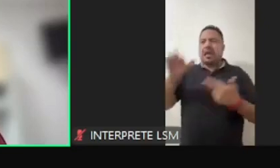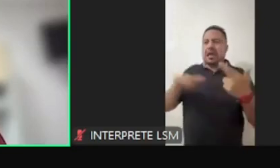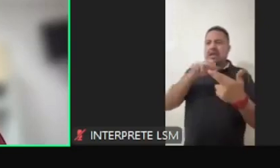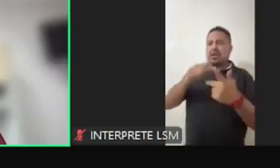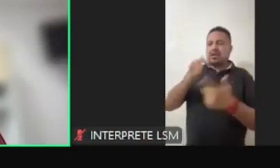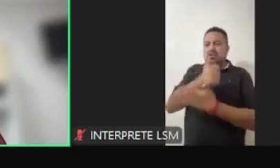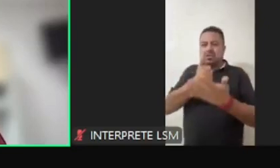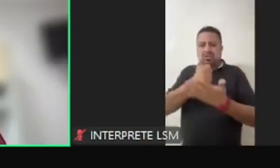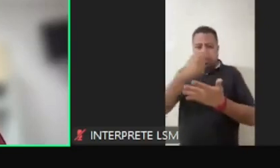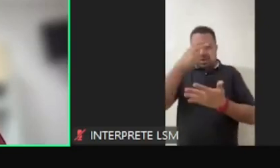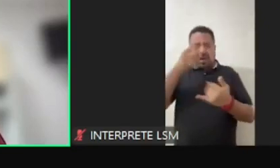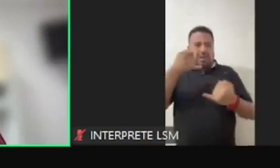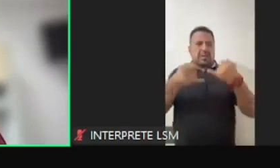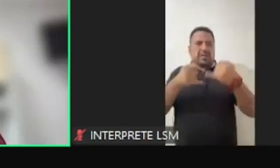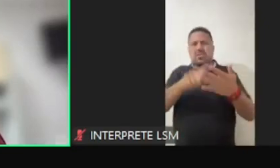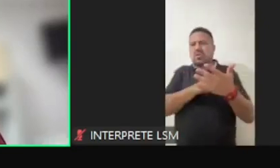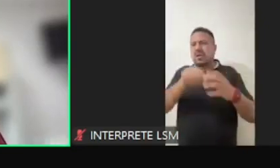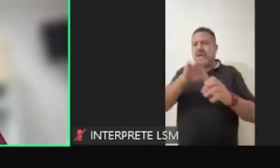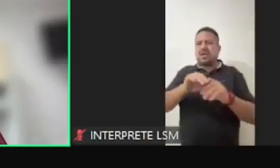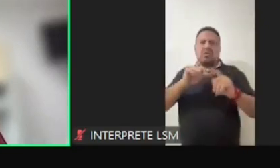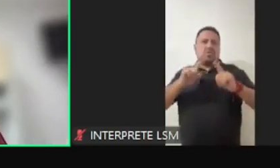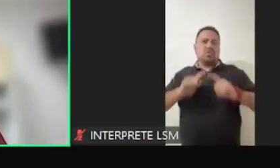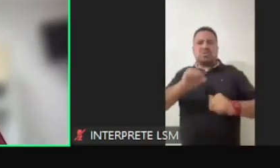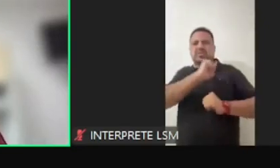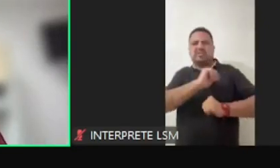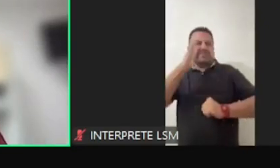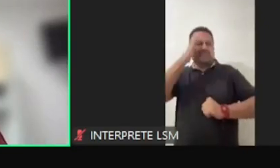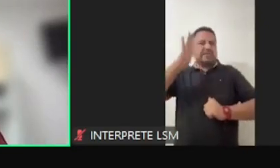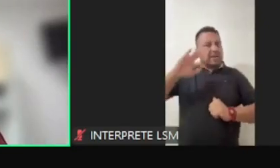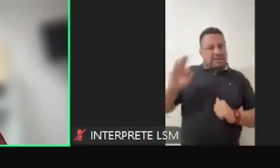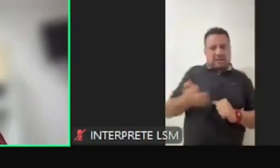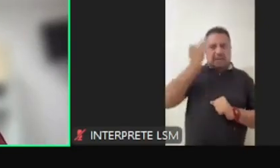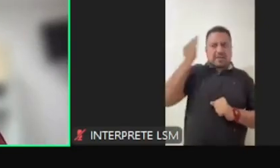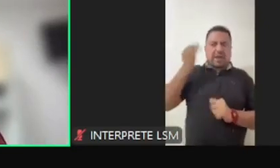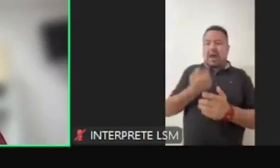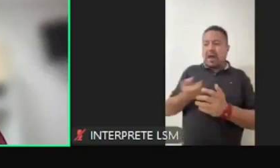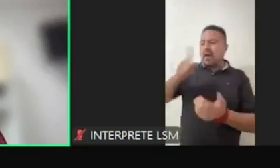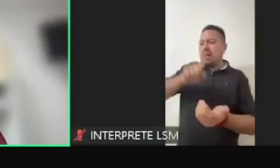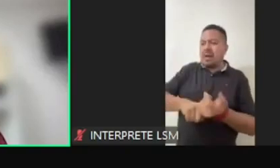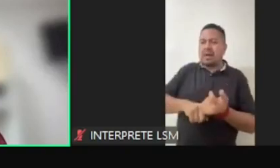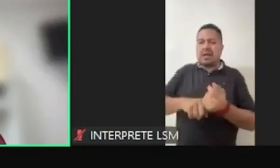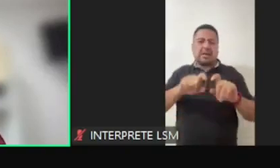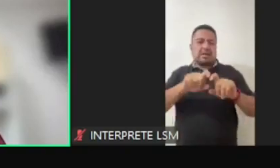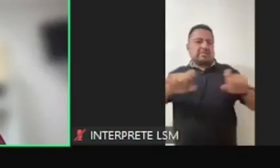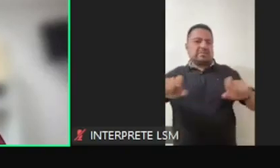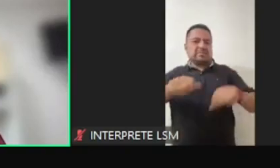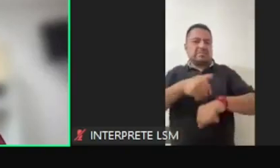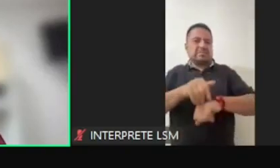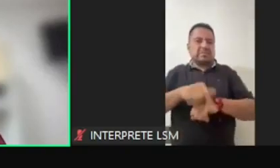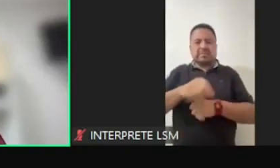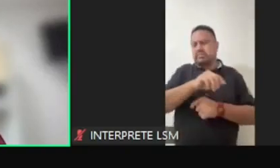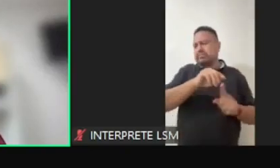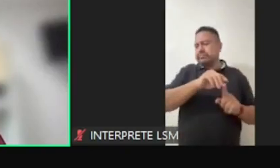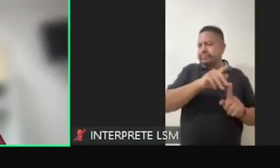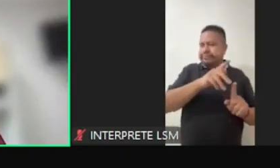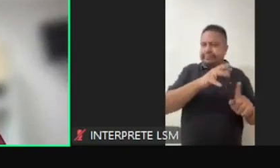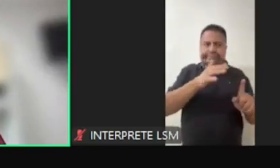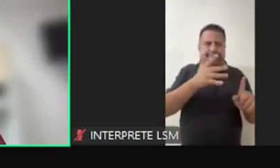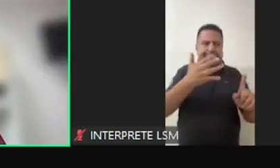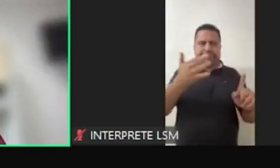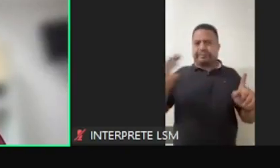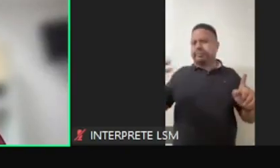de México del tribunal electoral del poder judicial de la federación dentro del expediente scm gujd